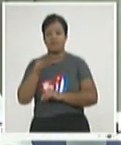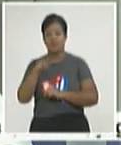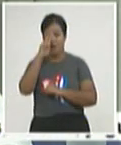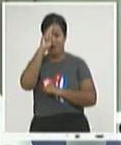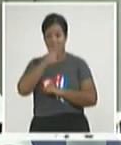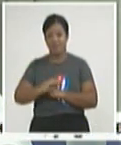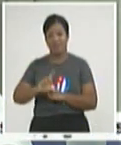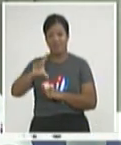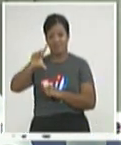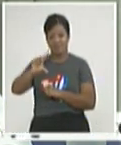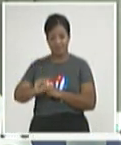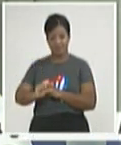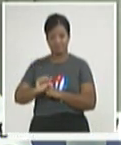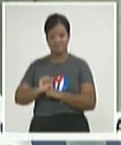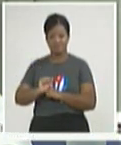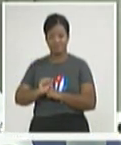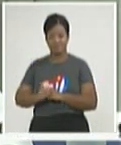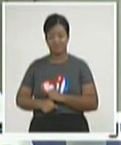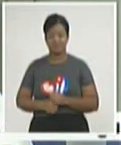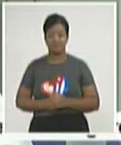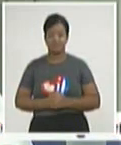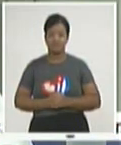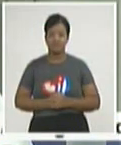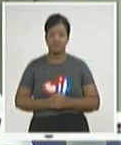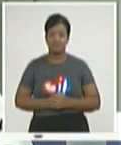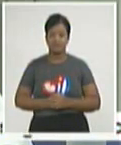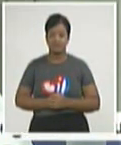diagnostican diariamente.